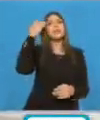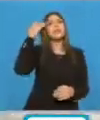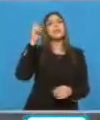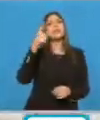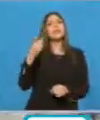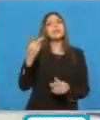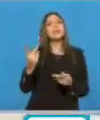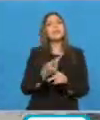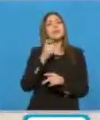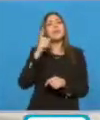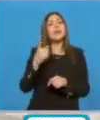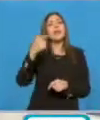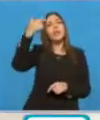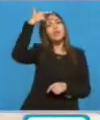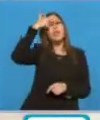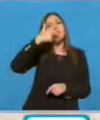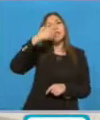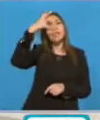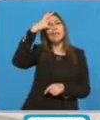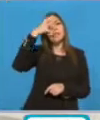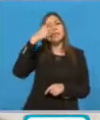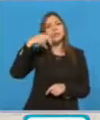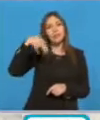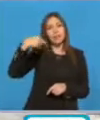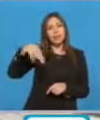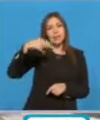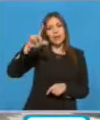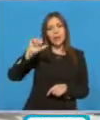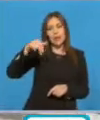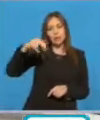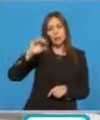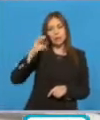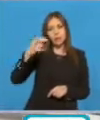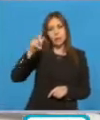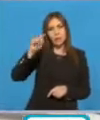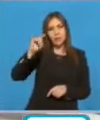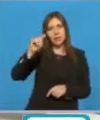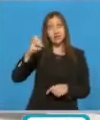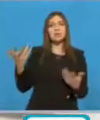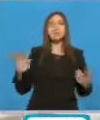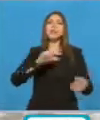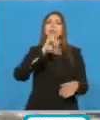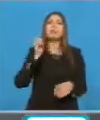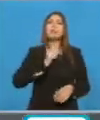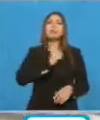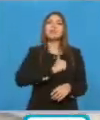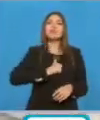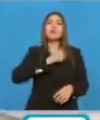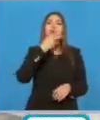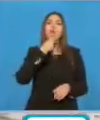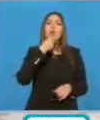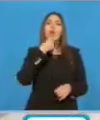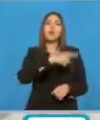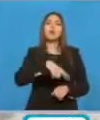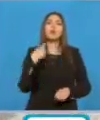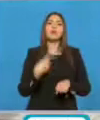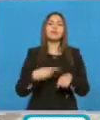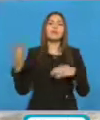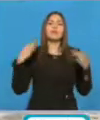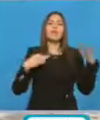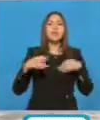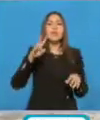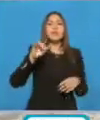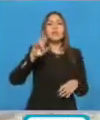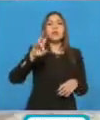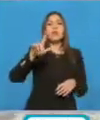Alberto, este señor Cuitláhuac, lástima que se enfermó de viruela. Y la resistencia pues